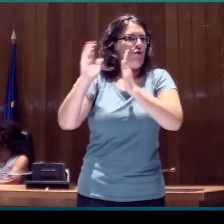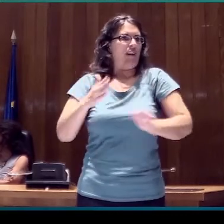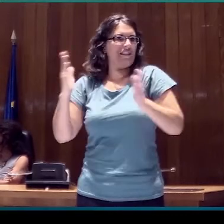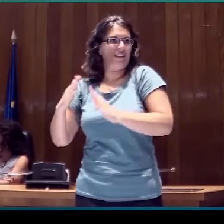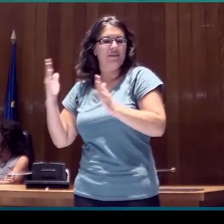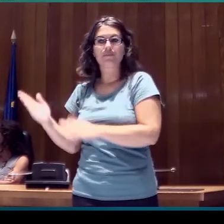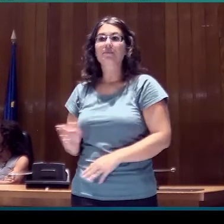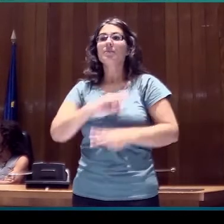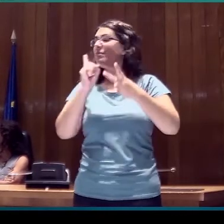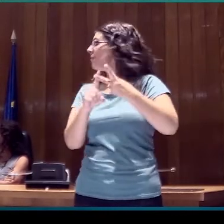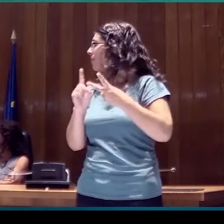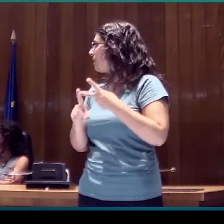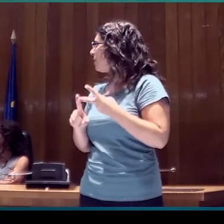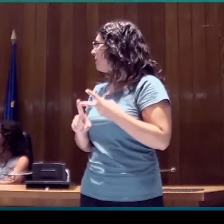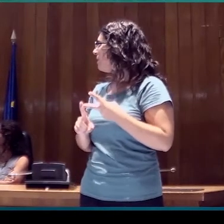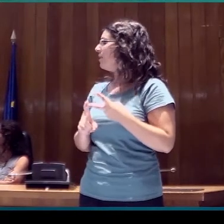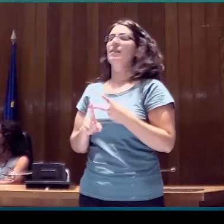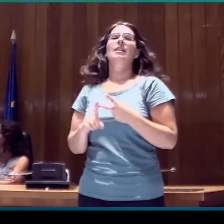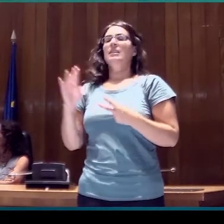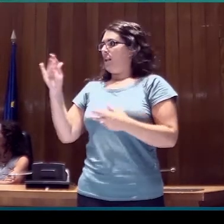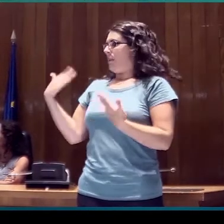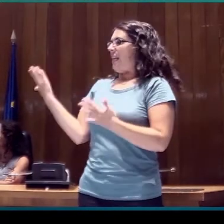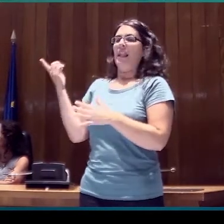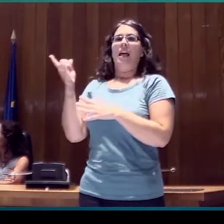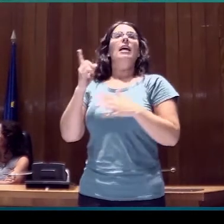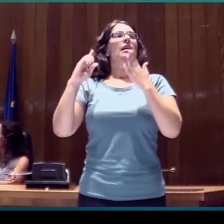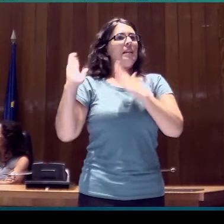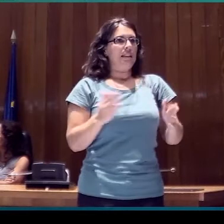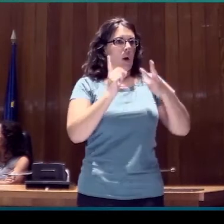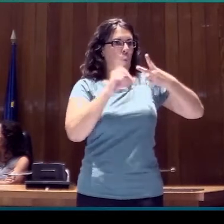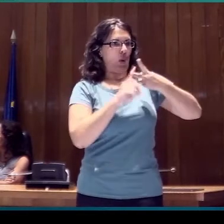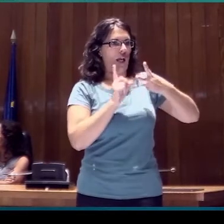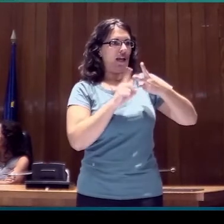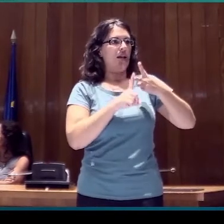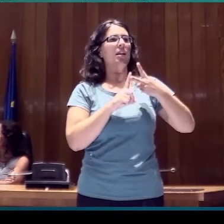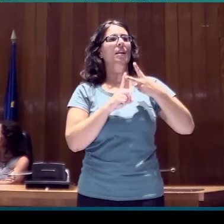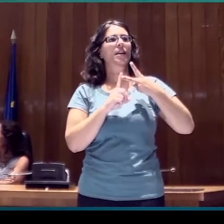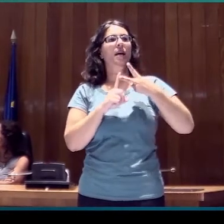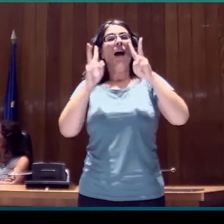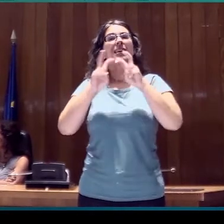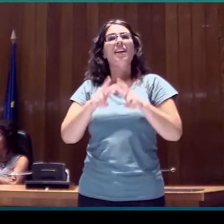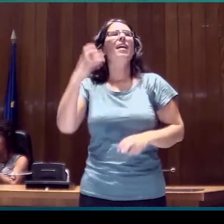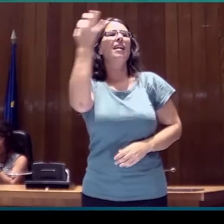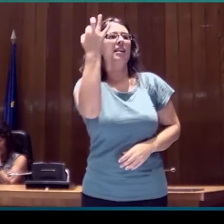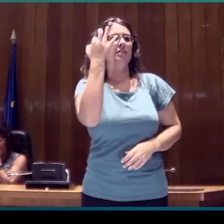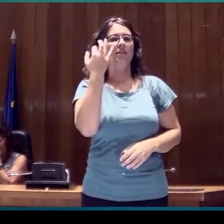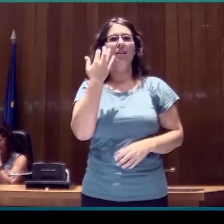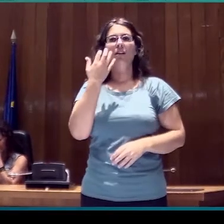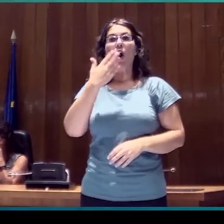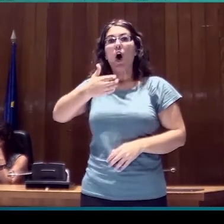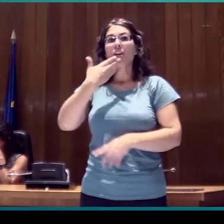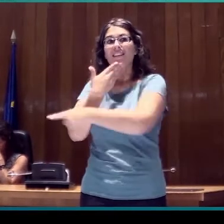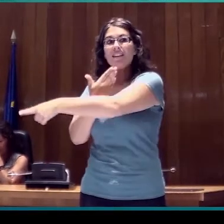categoría en que analizamos si el porcentaje de los oyentes daba por